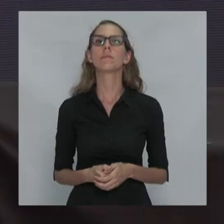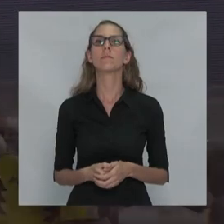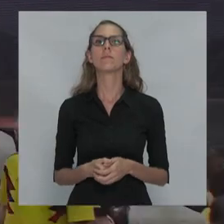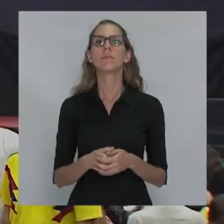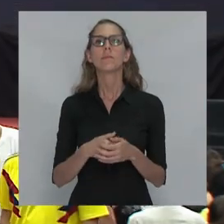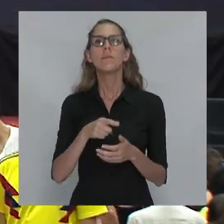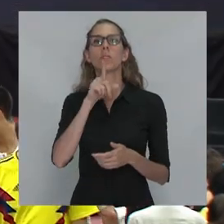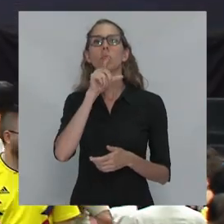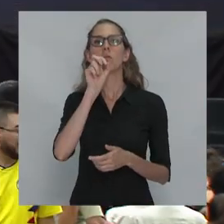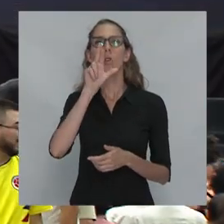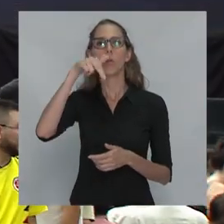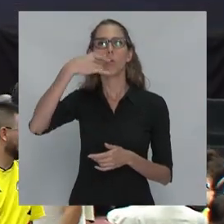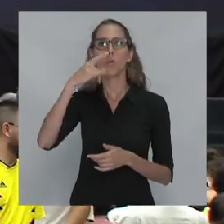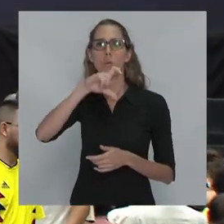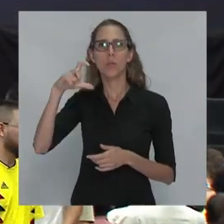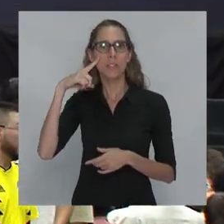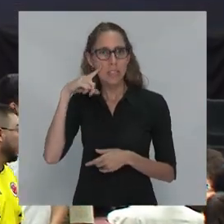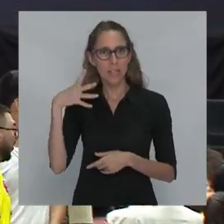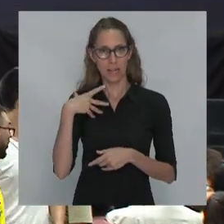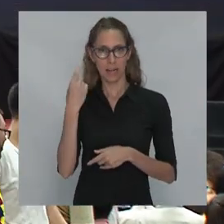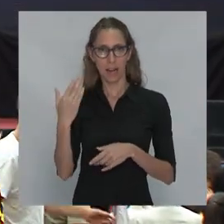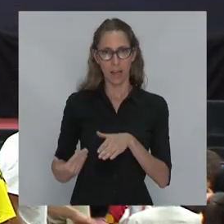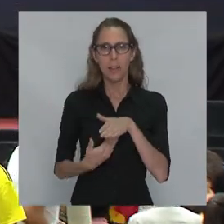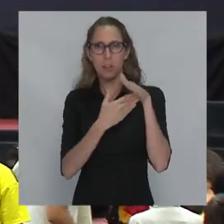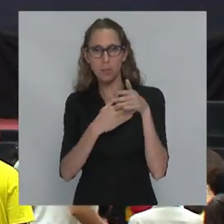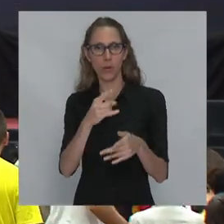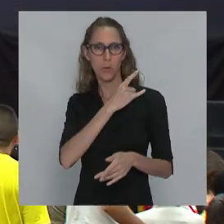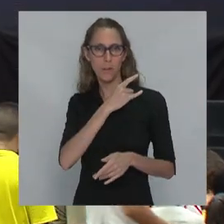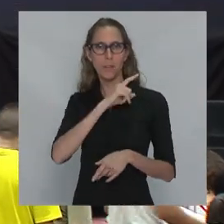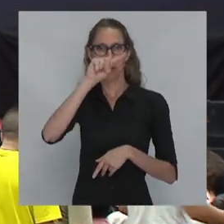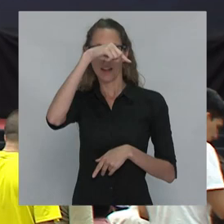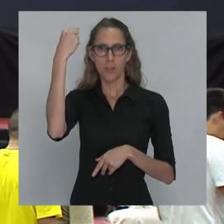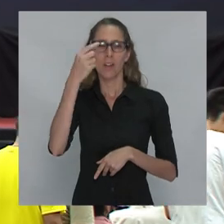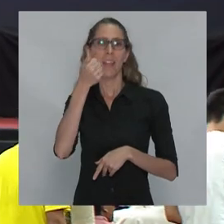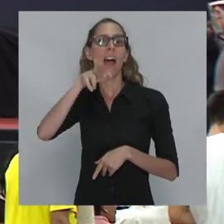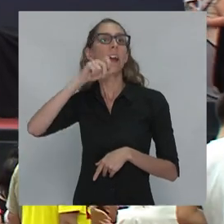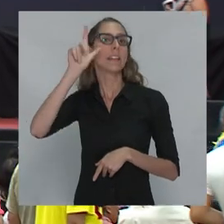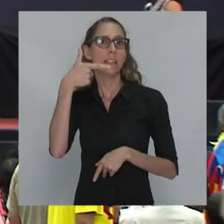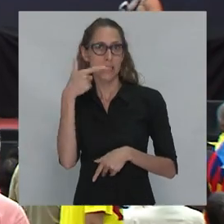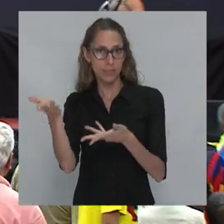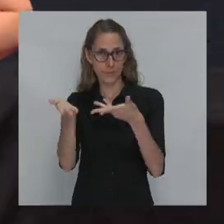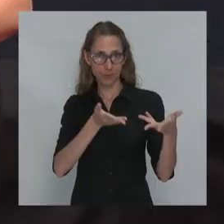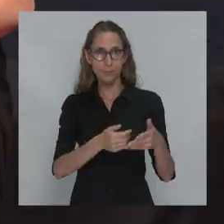A Sandra Torlucci, rectora de la Universidad Nacional de las Artes.